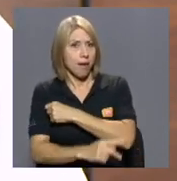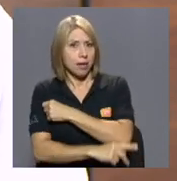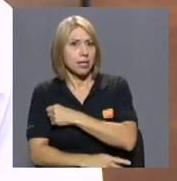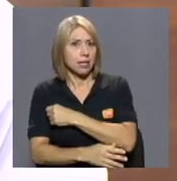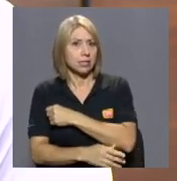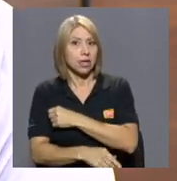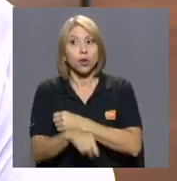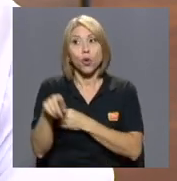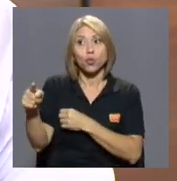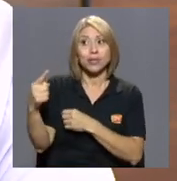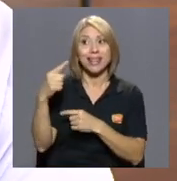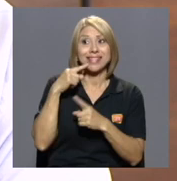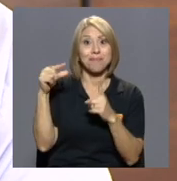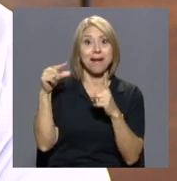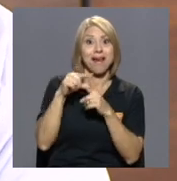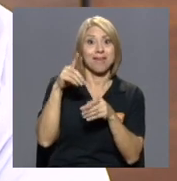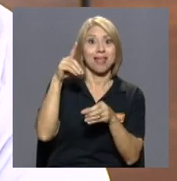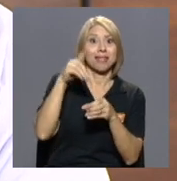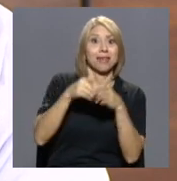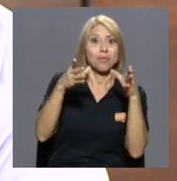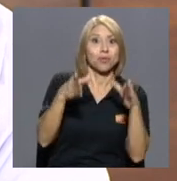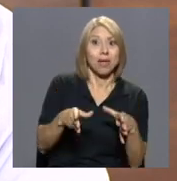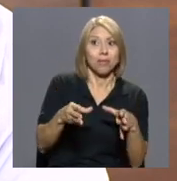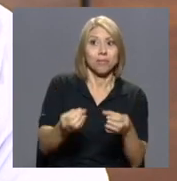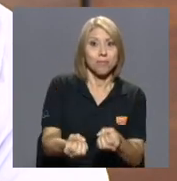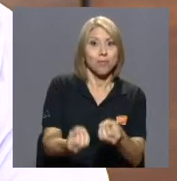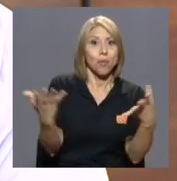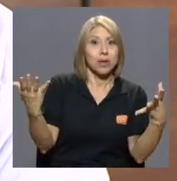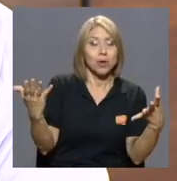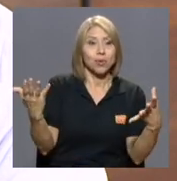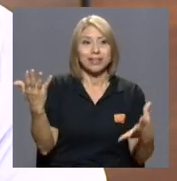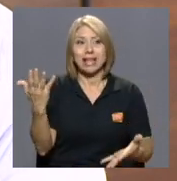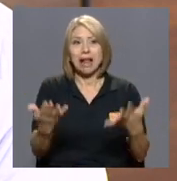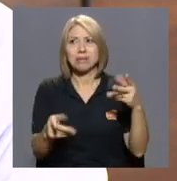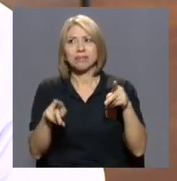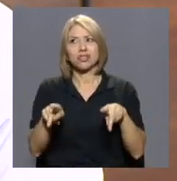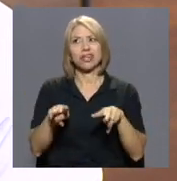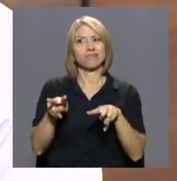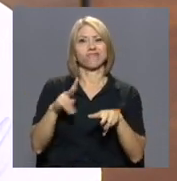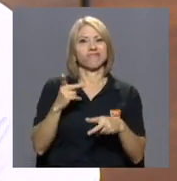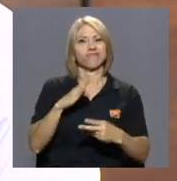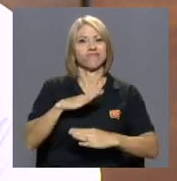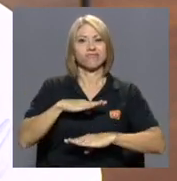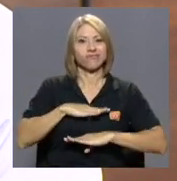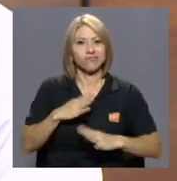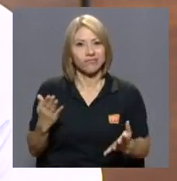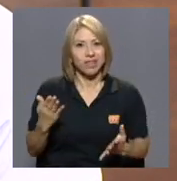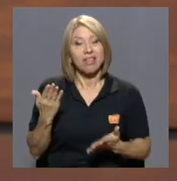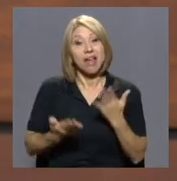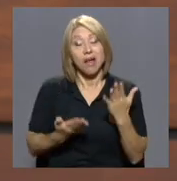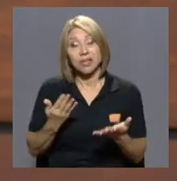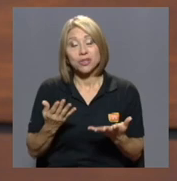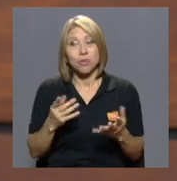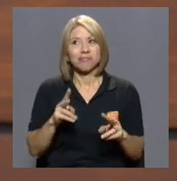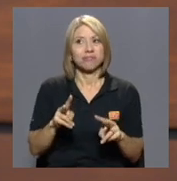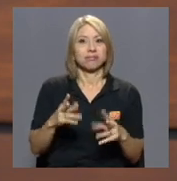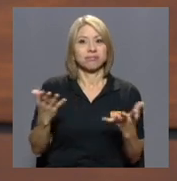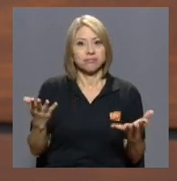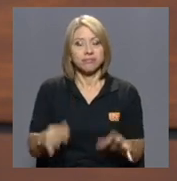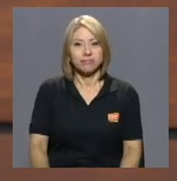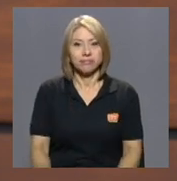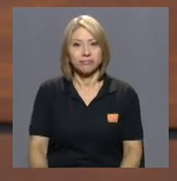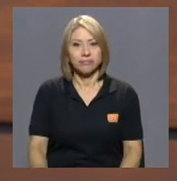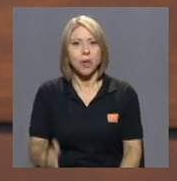esa palabra en público, de repente no significa una apreciación tan satisfactoria, sino más bien en deficitario. Claro. ¿Por qué más? Sí,